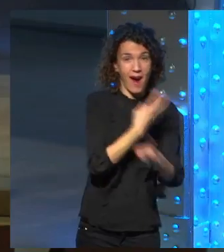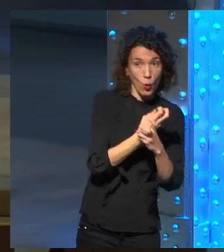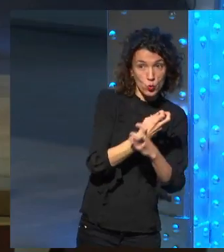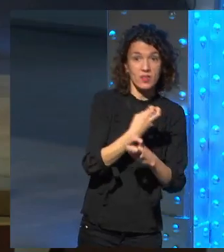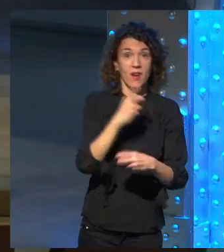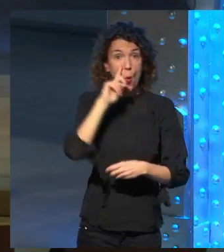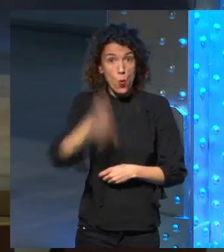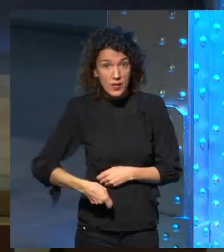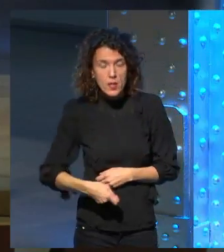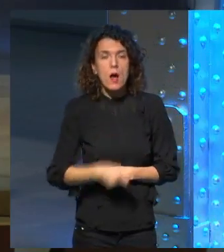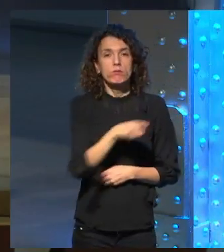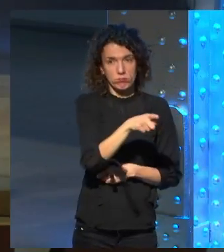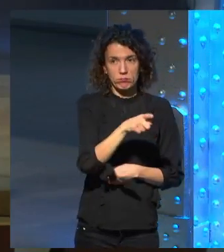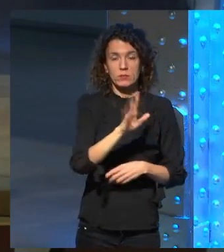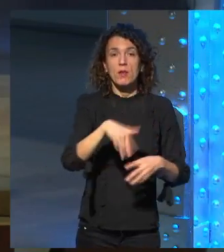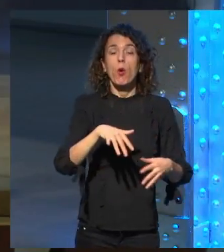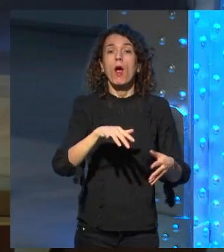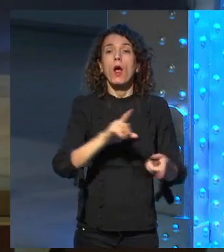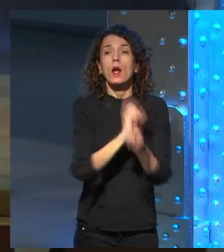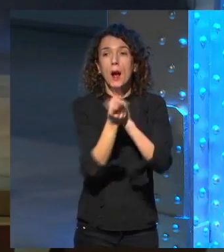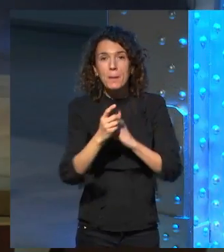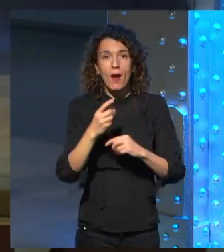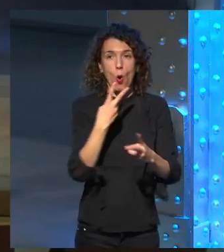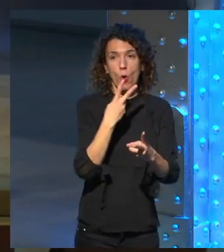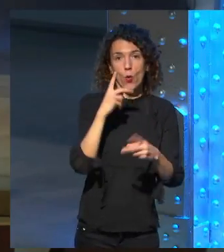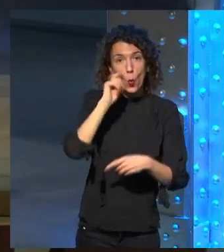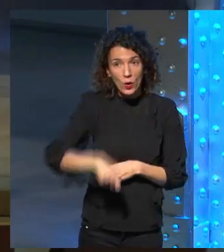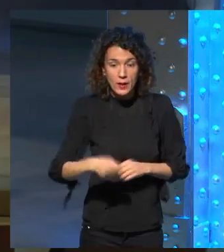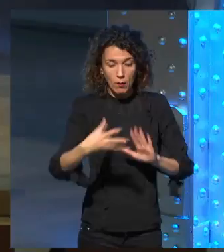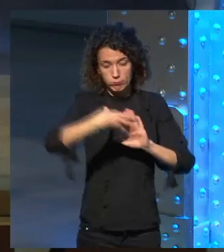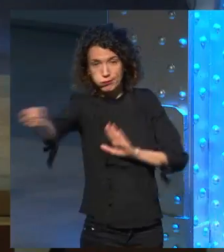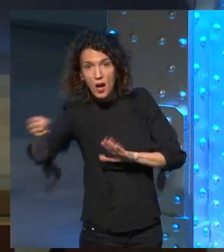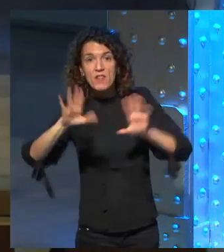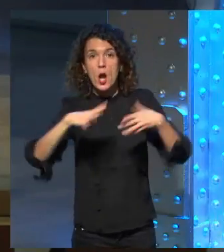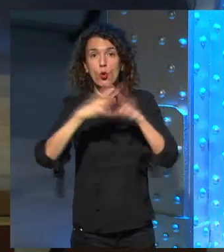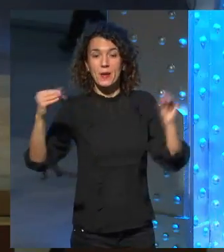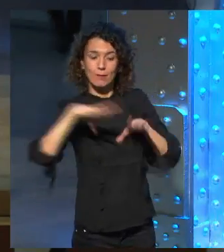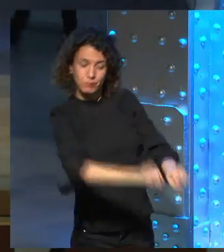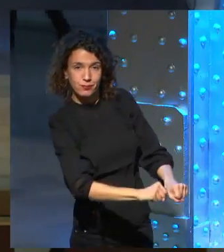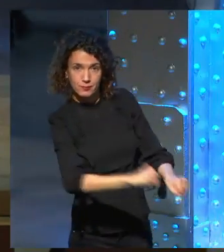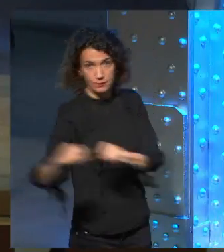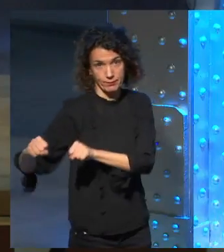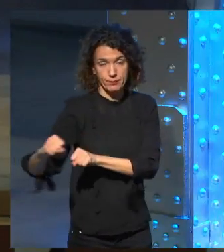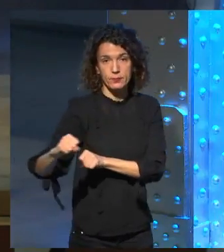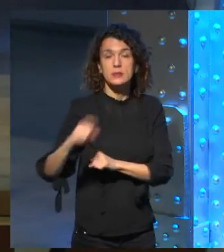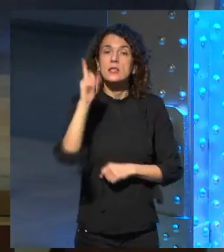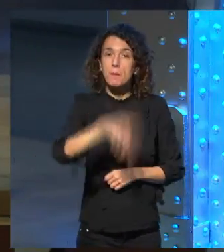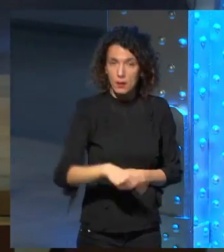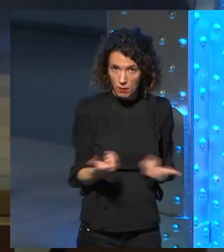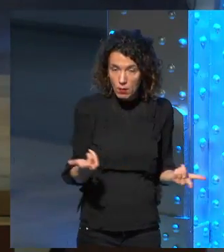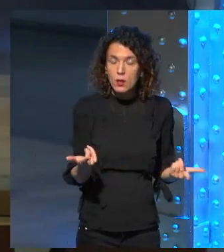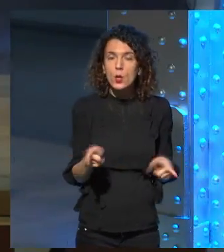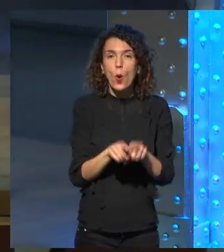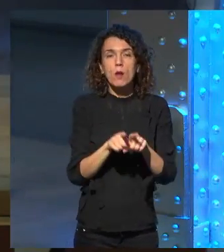Austro-Hungría y que de pronto se convierte en la Hungría a la que le quitan una gran parte que acaba en Rumanía, y muchas veces